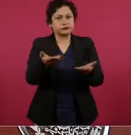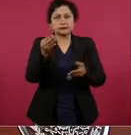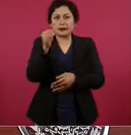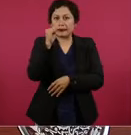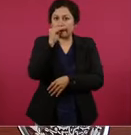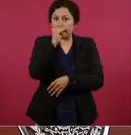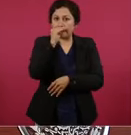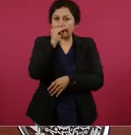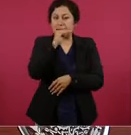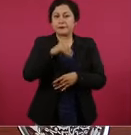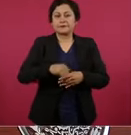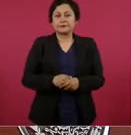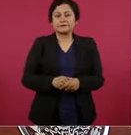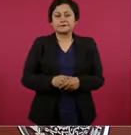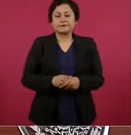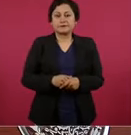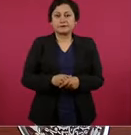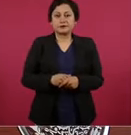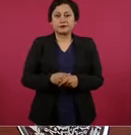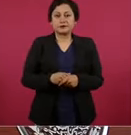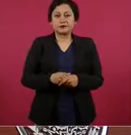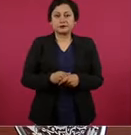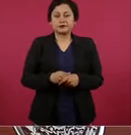Las famosas